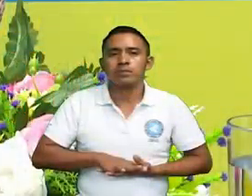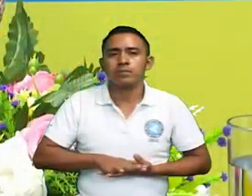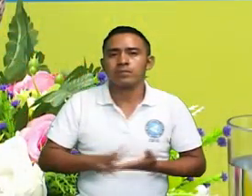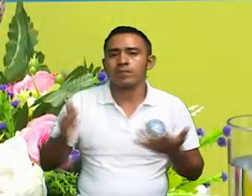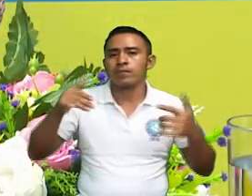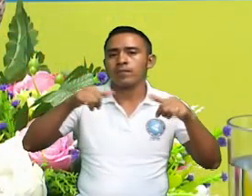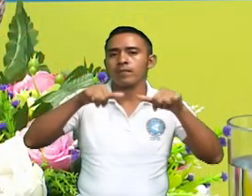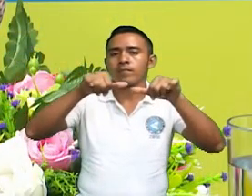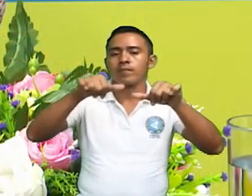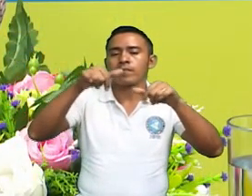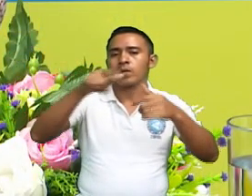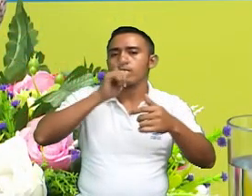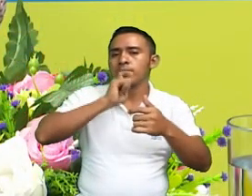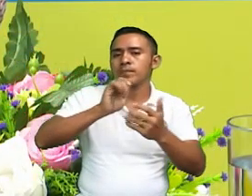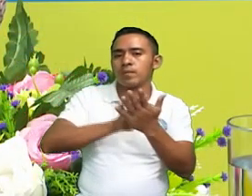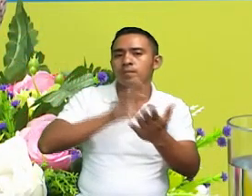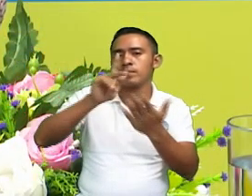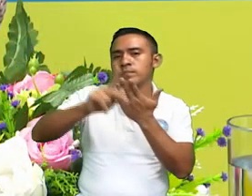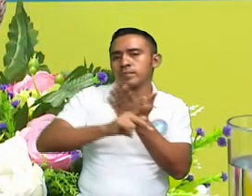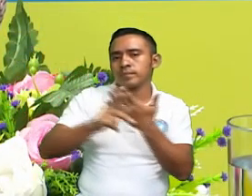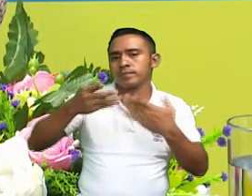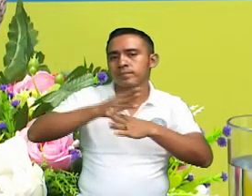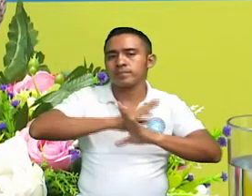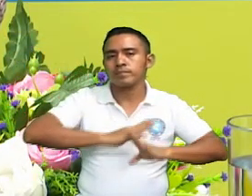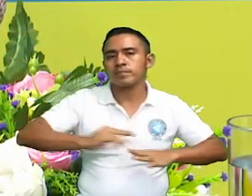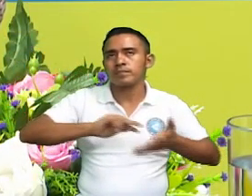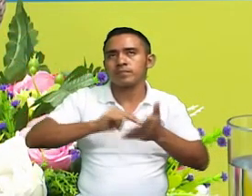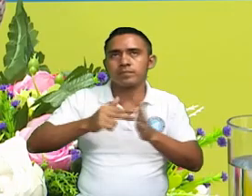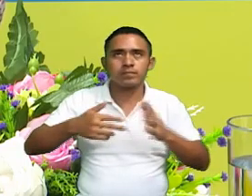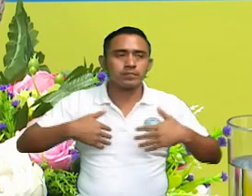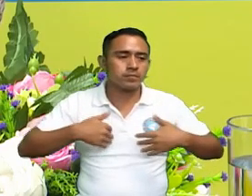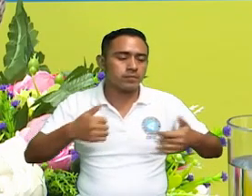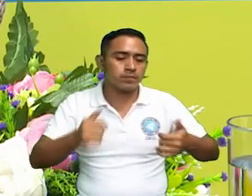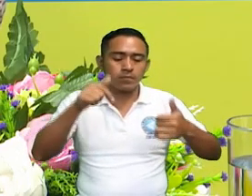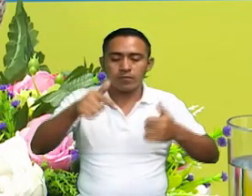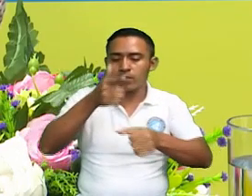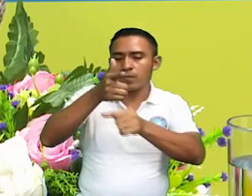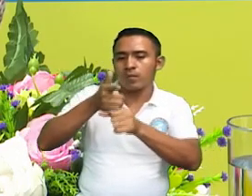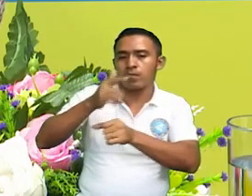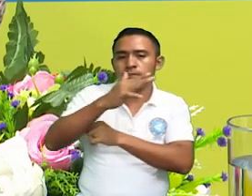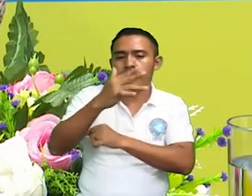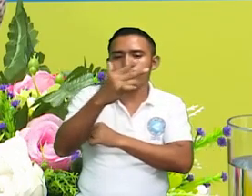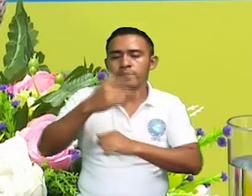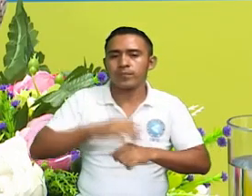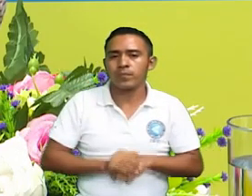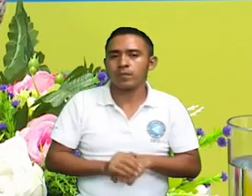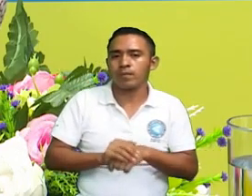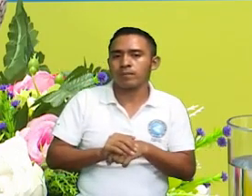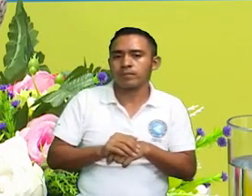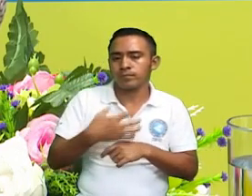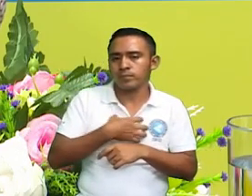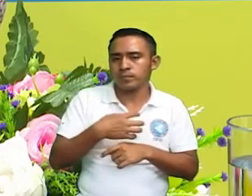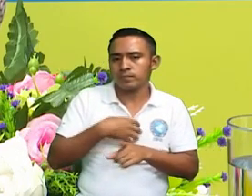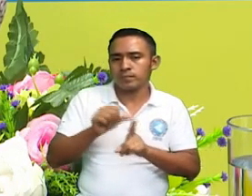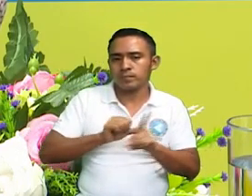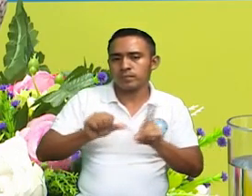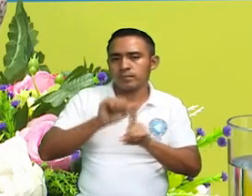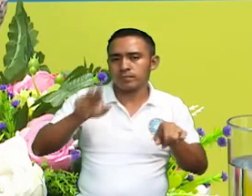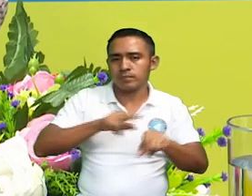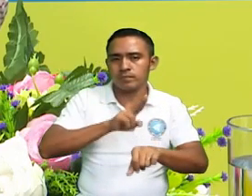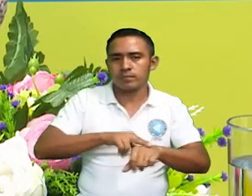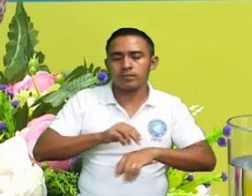Estamos de regreso en su gustado programa Prevenir de Salud a través de la frecuencia del canal 98, el canal parlamentario, el canal de la Asamblea